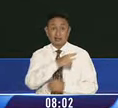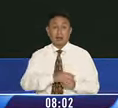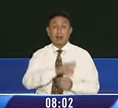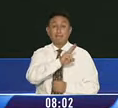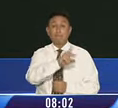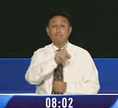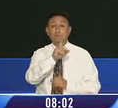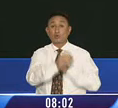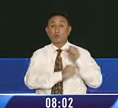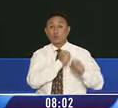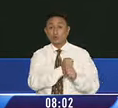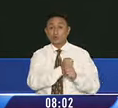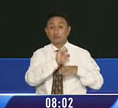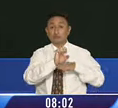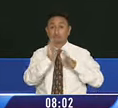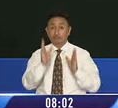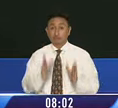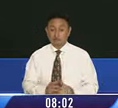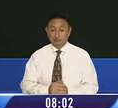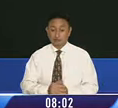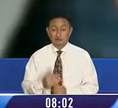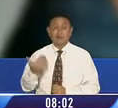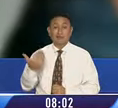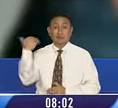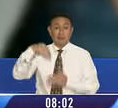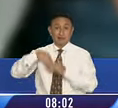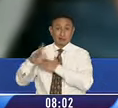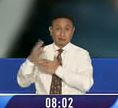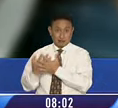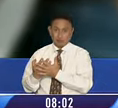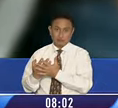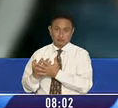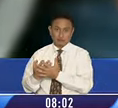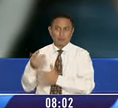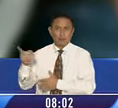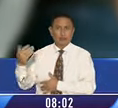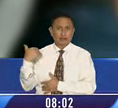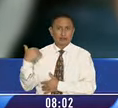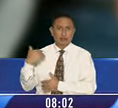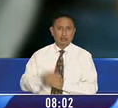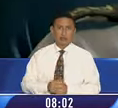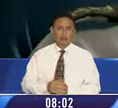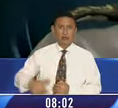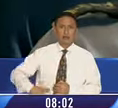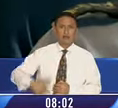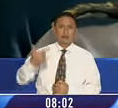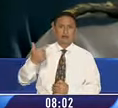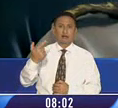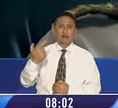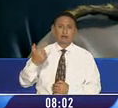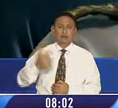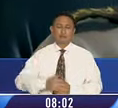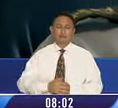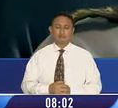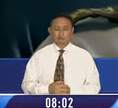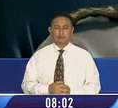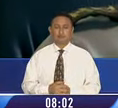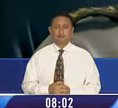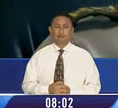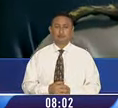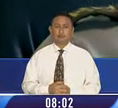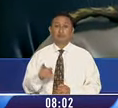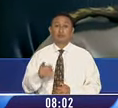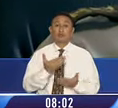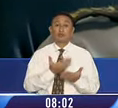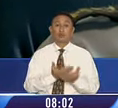edad, es ecuatoriano y no posee antecedentes. Sin embargo, en su poder esto fue lo que se encontró. En su poder se encontró como